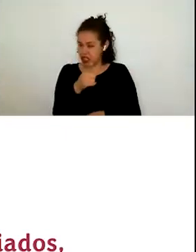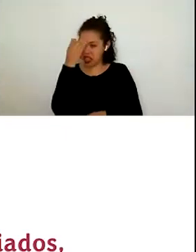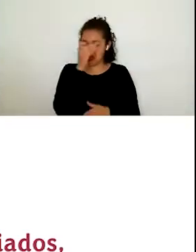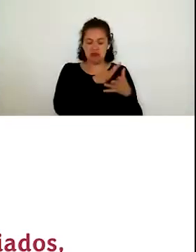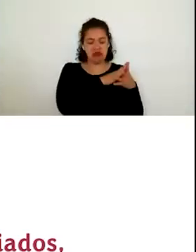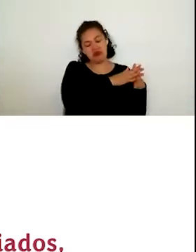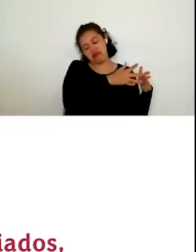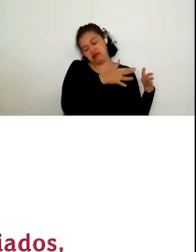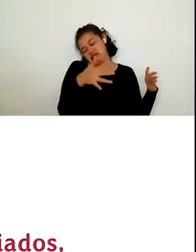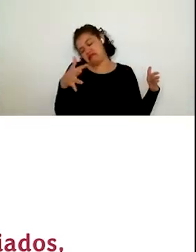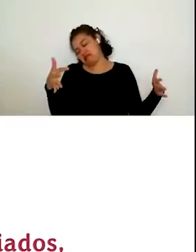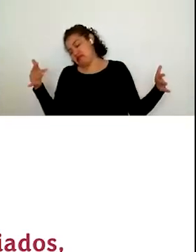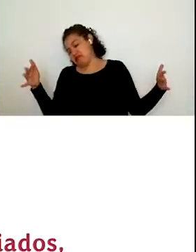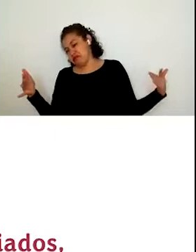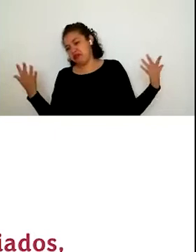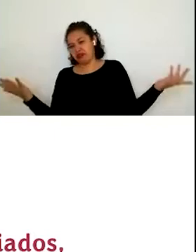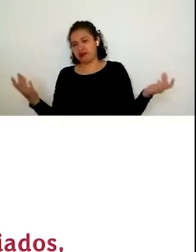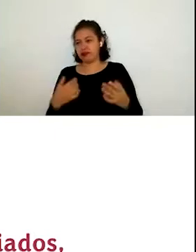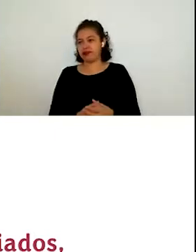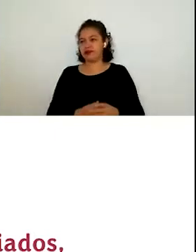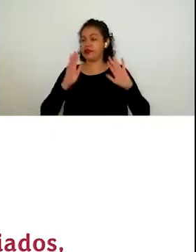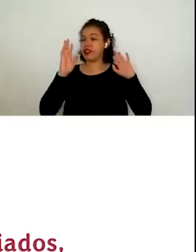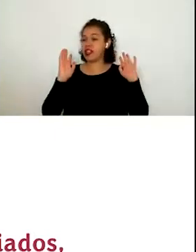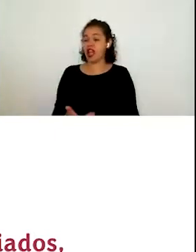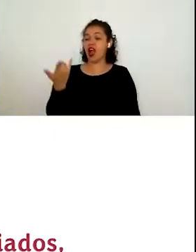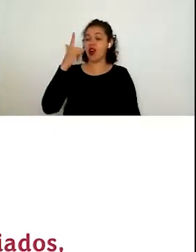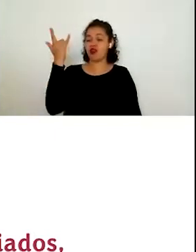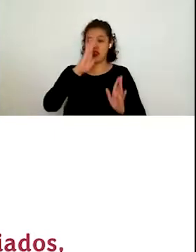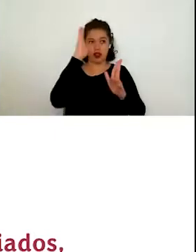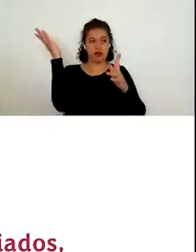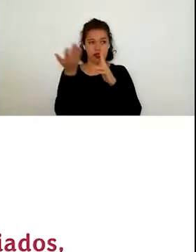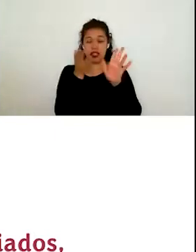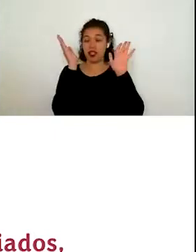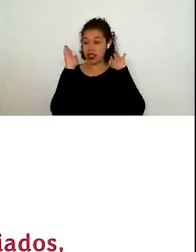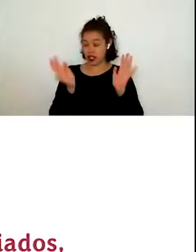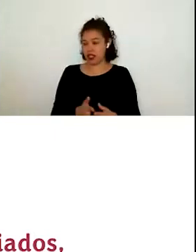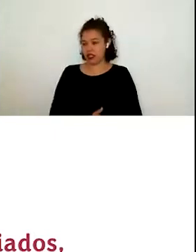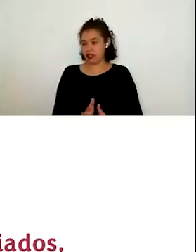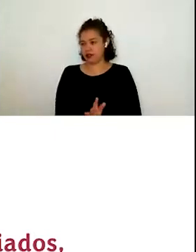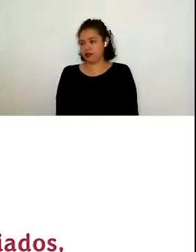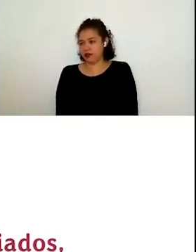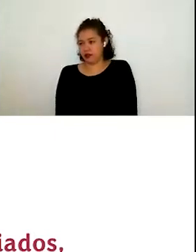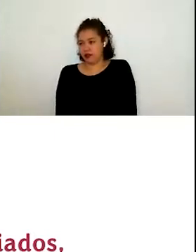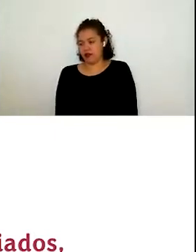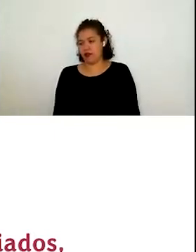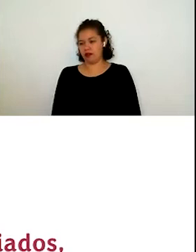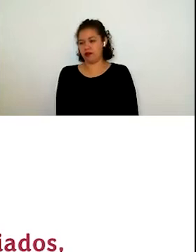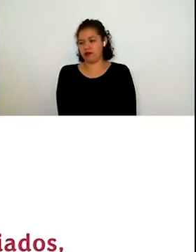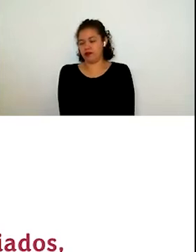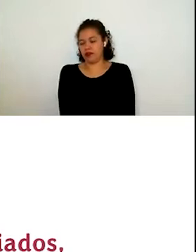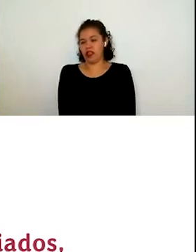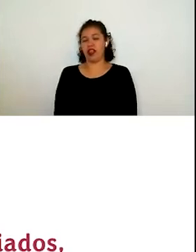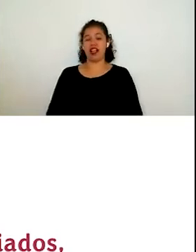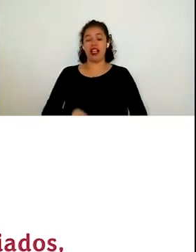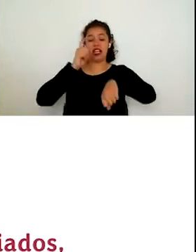considerable. Ya estamos a mediados de julio y pues el tiempo les va a correr.